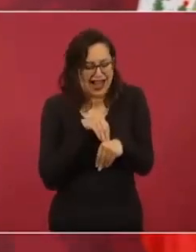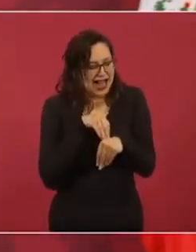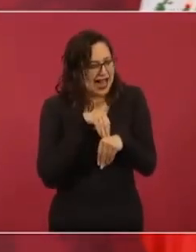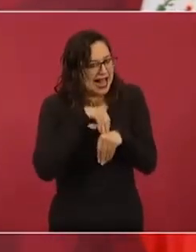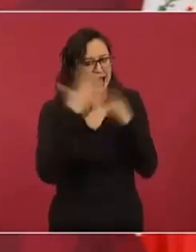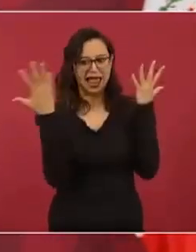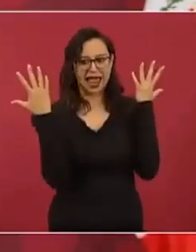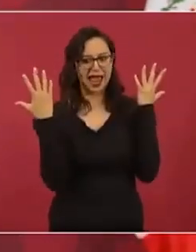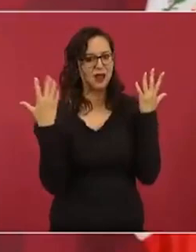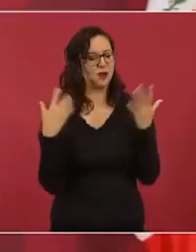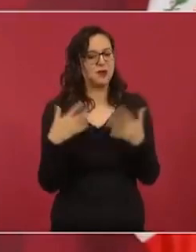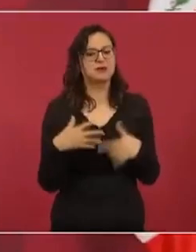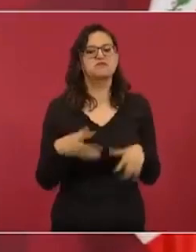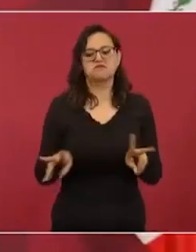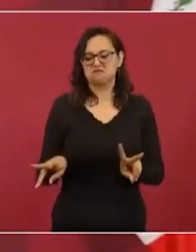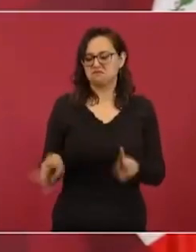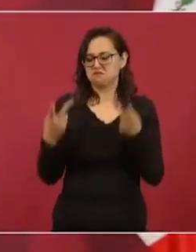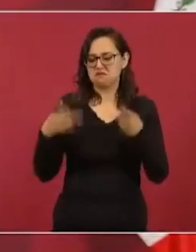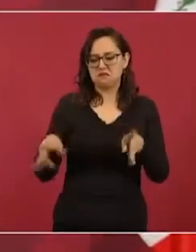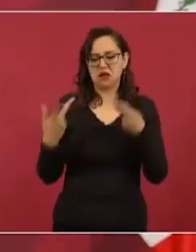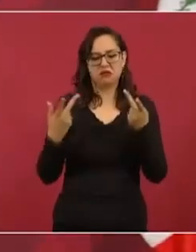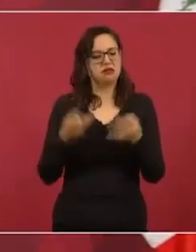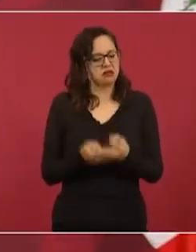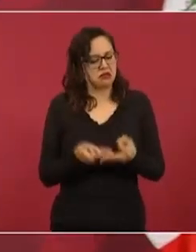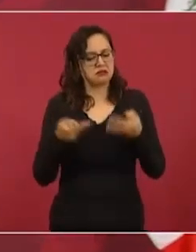vender con un avalúo